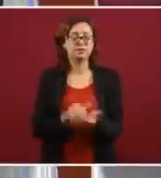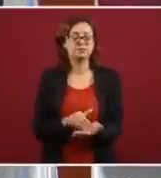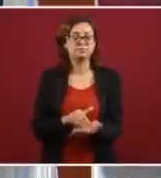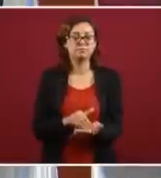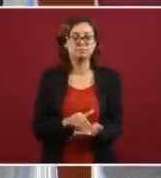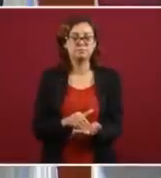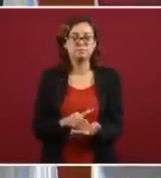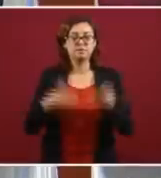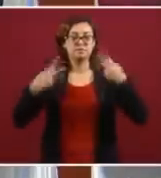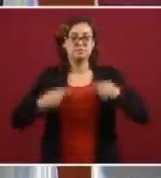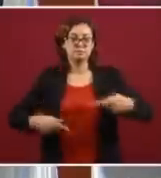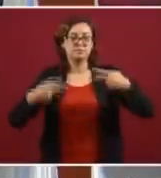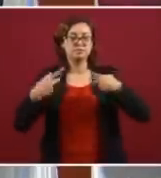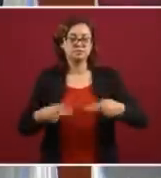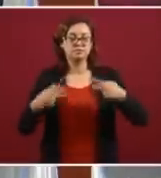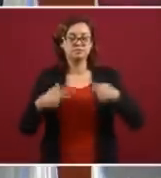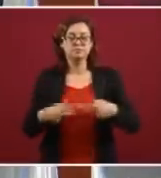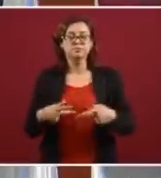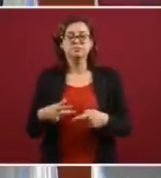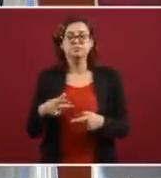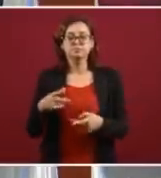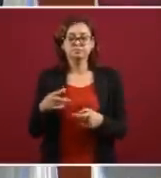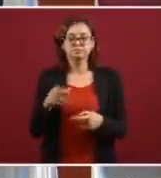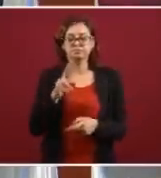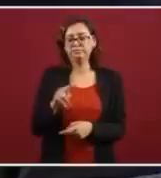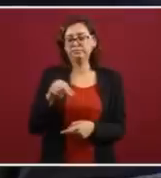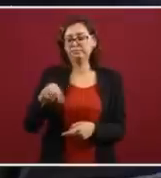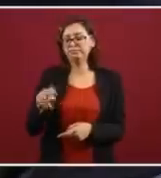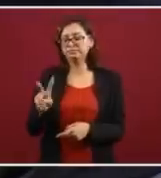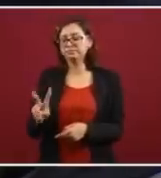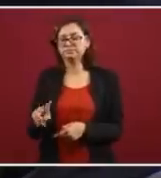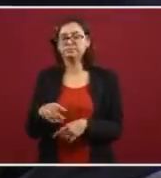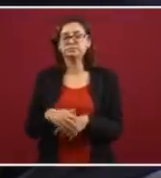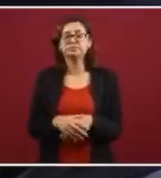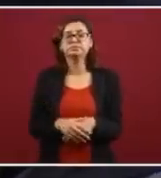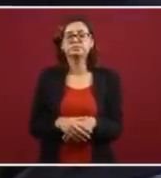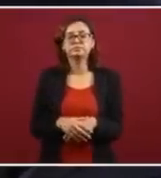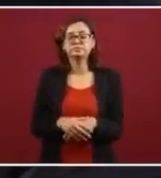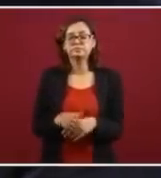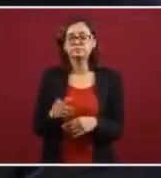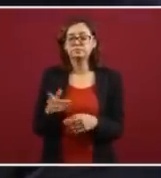30.726 personas en el Registro Nacional de Víctimas, de las cuales